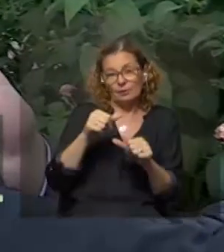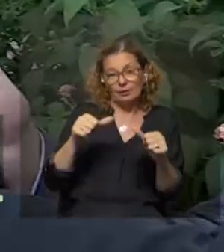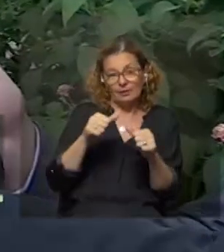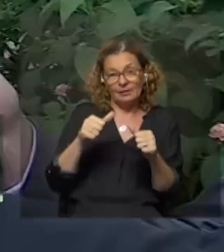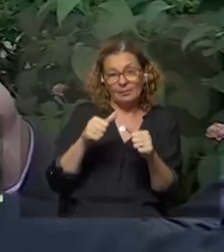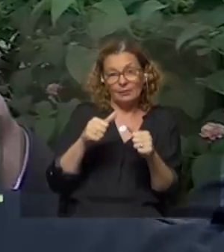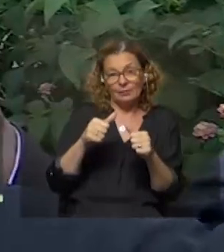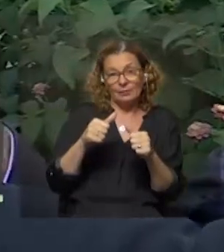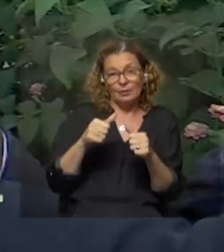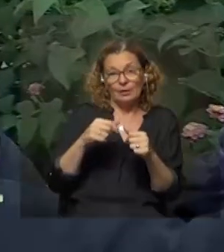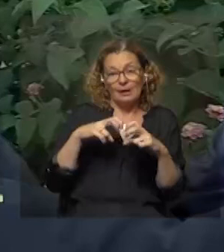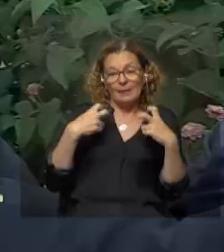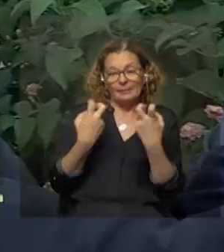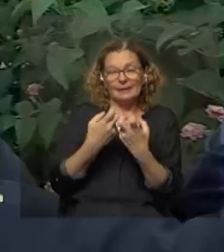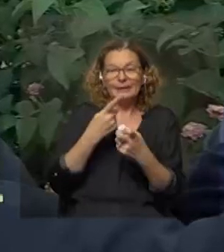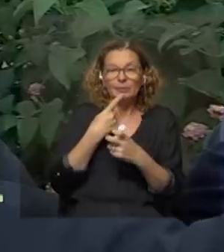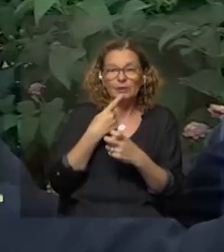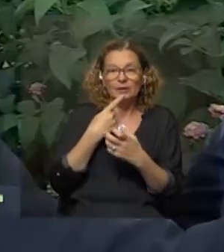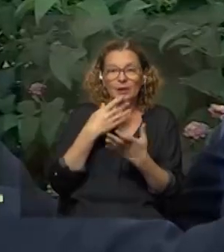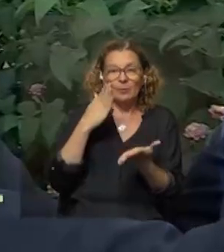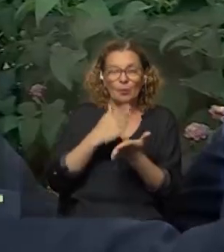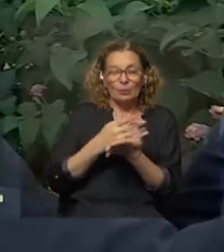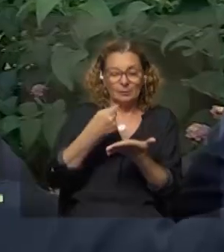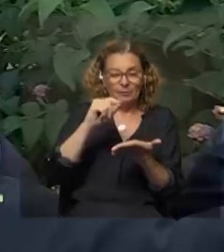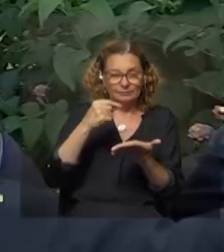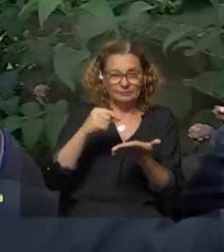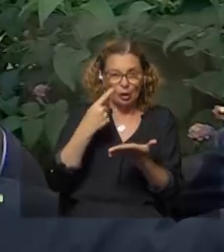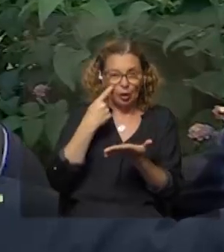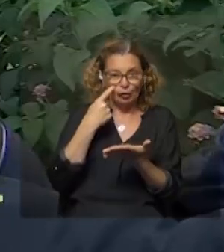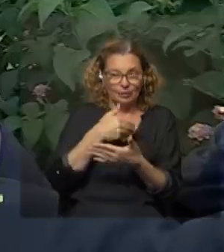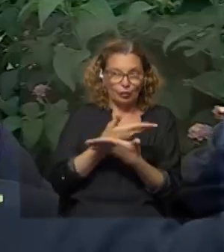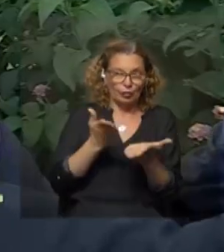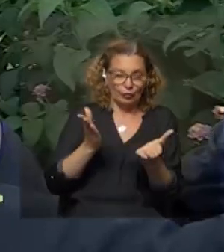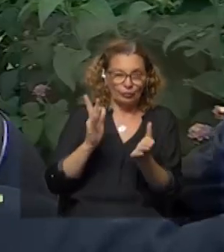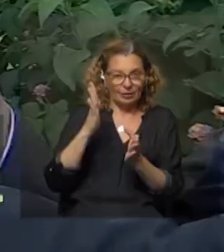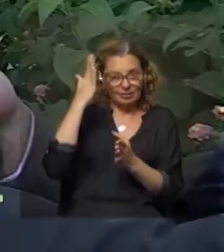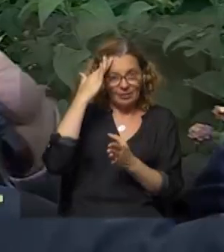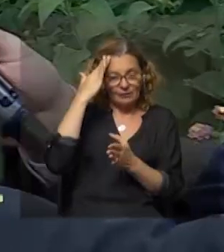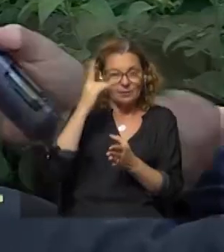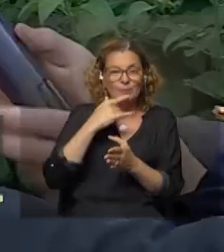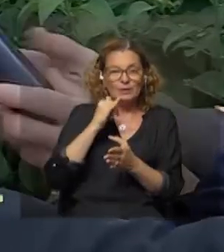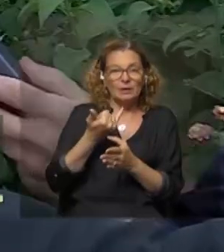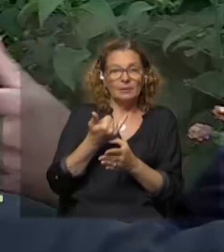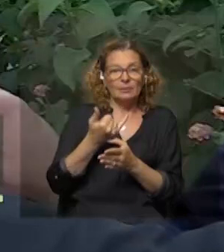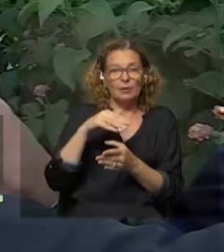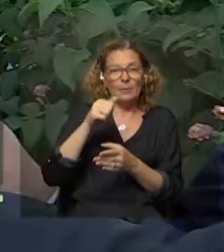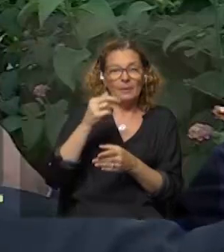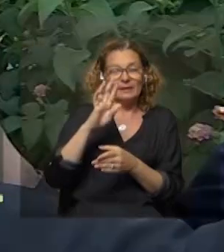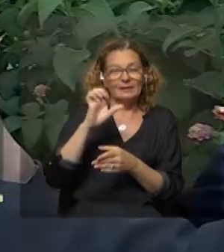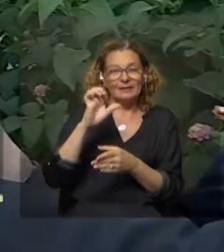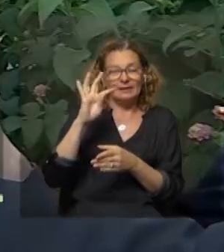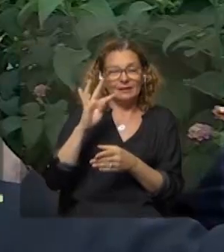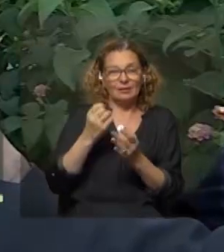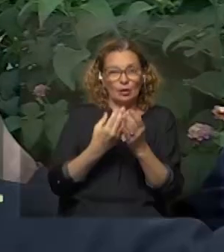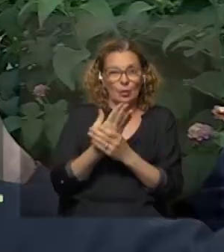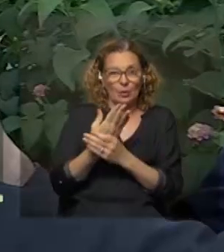fue reportar en la mesa política bueno los últimos hechos de público conocimiento por ejemplo en el caso de Marcel la aparición de